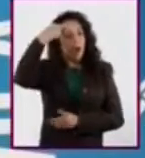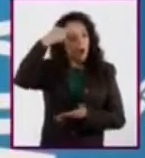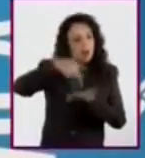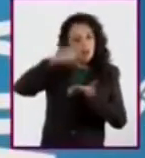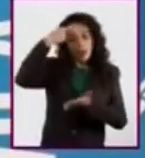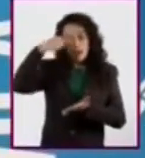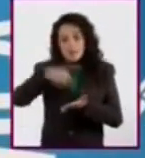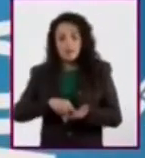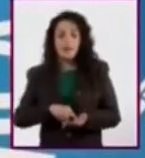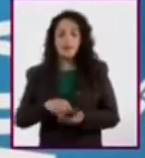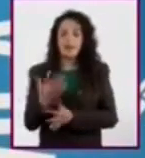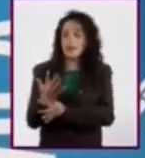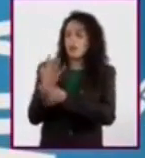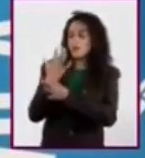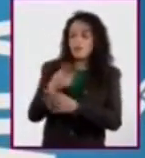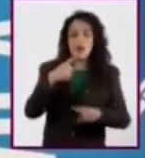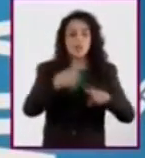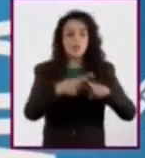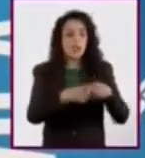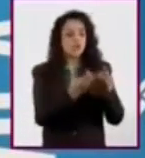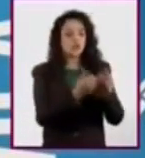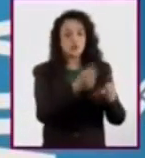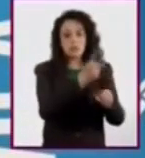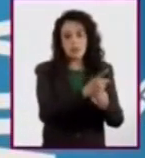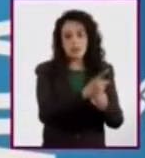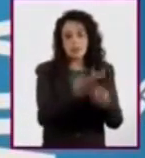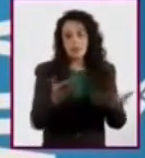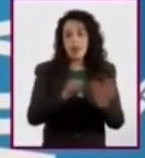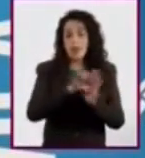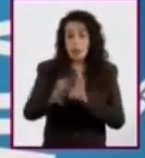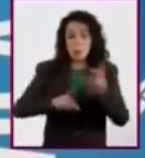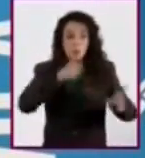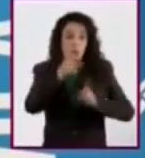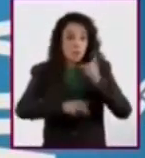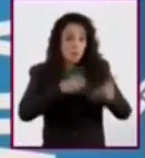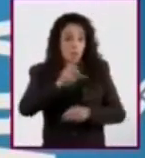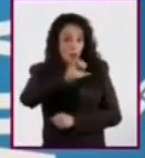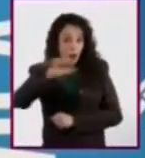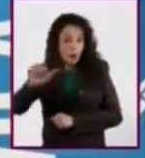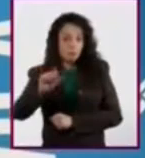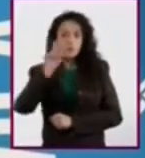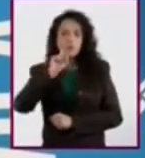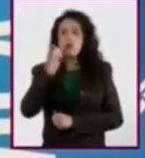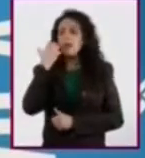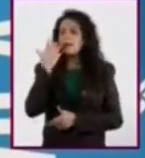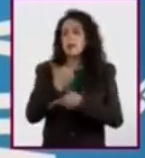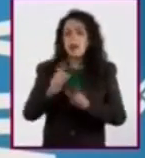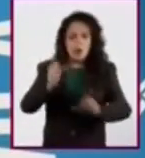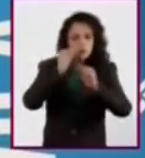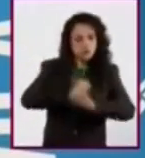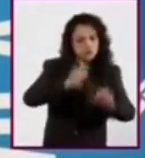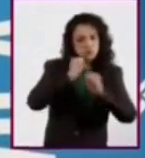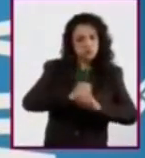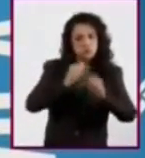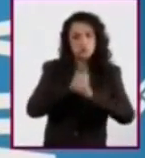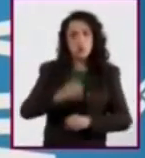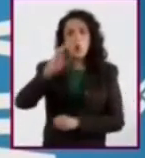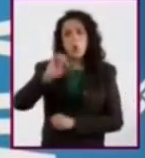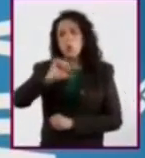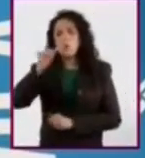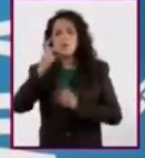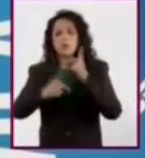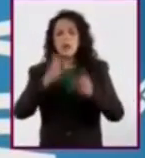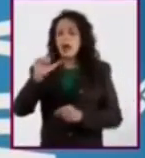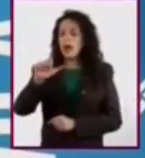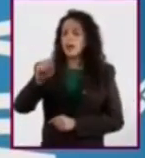sociedad. Por ejemplo, en los deportes, si una mujer quiere dedicarse al boxeo o la halterofilia, la creencia que